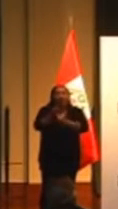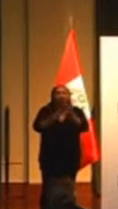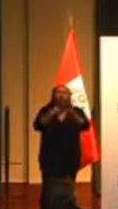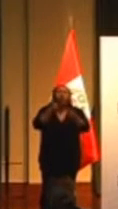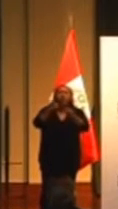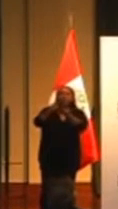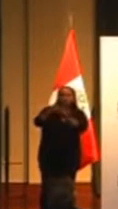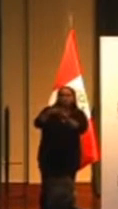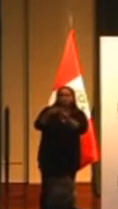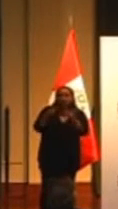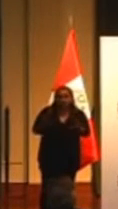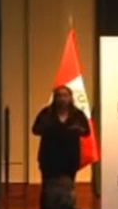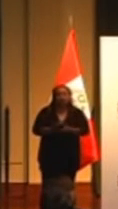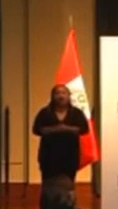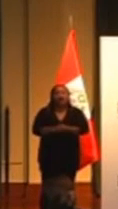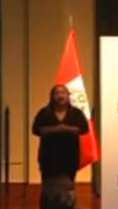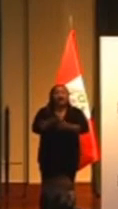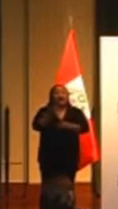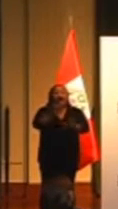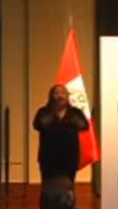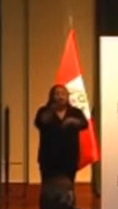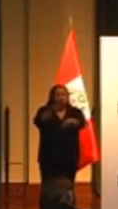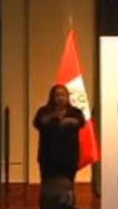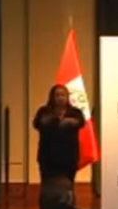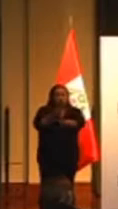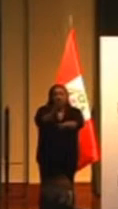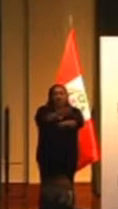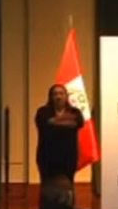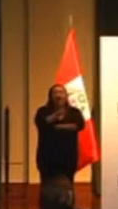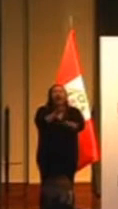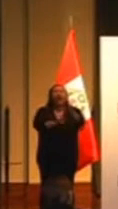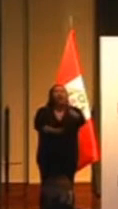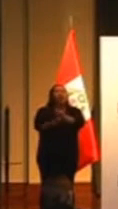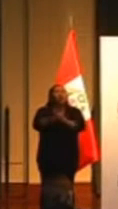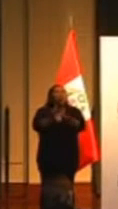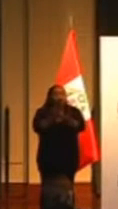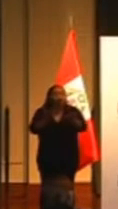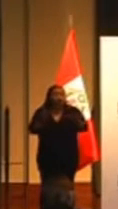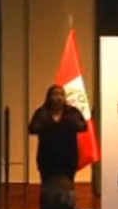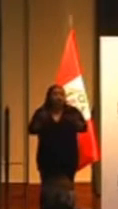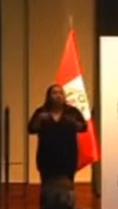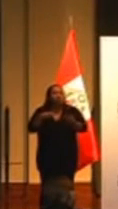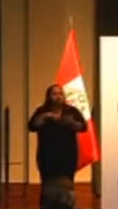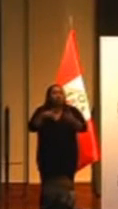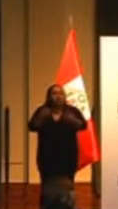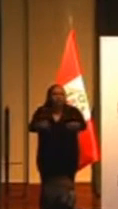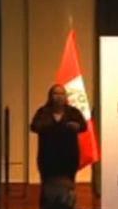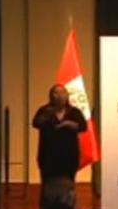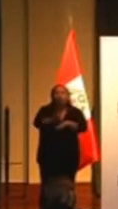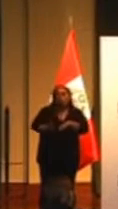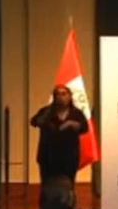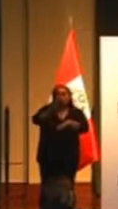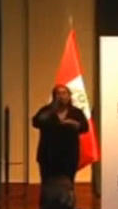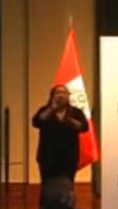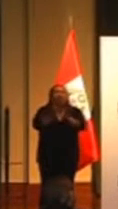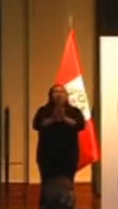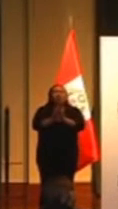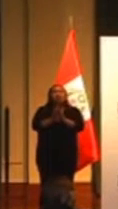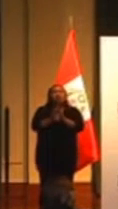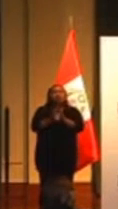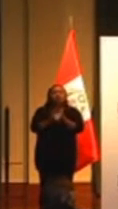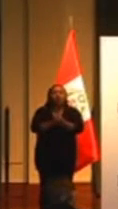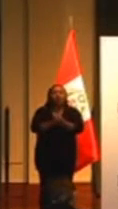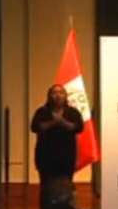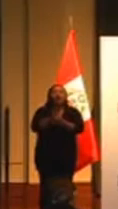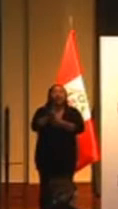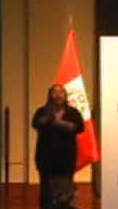positivo. Les decía hace un momento que hay algunas bondades que venimos utilizando, por ejemplo,